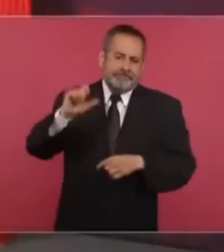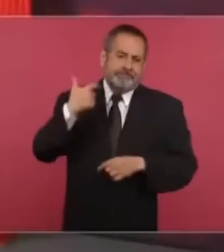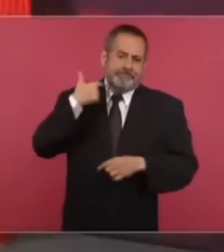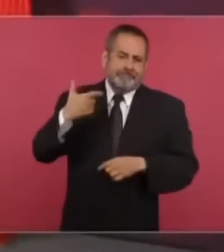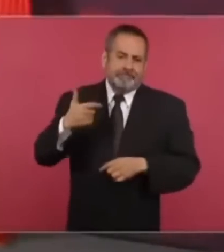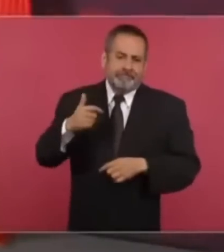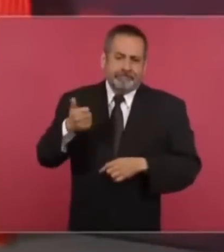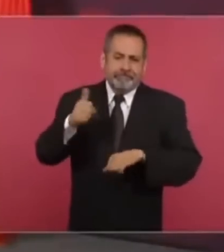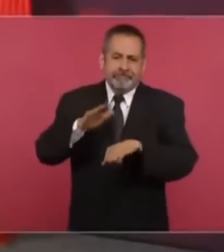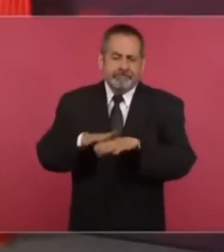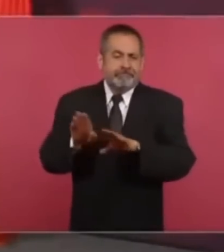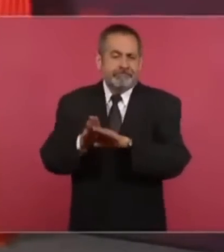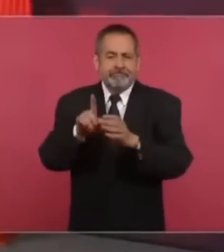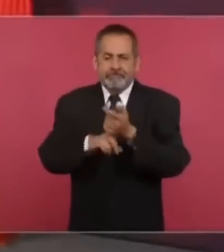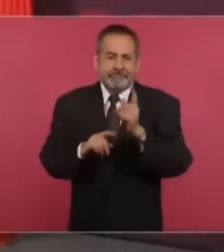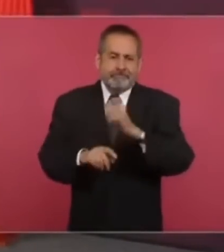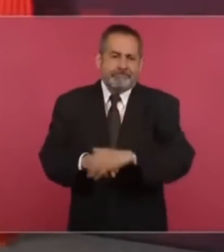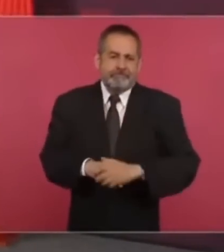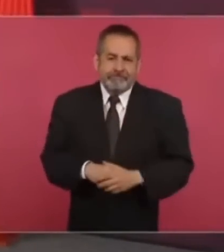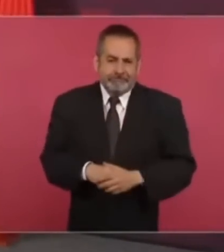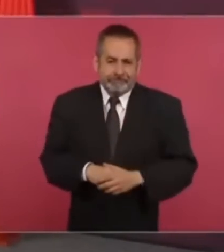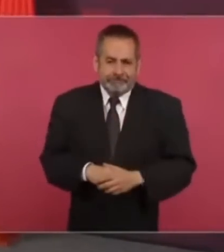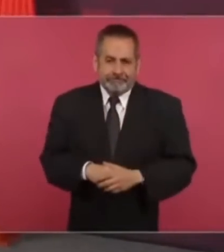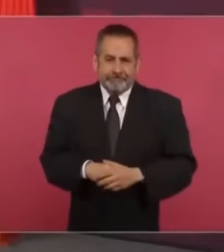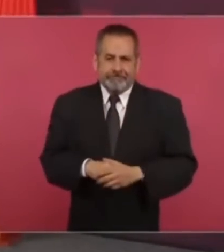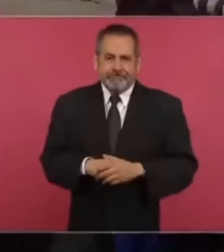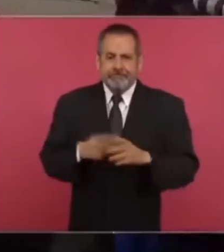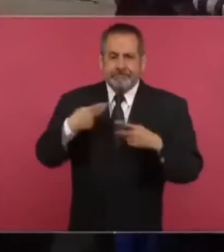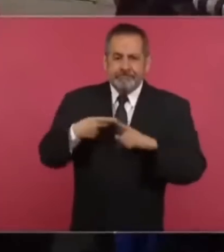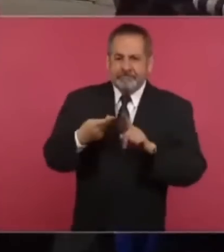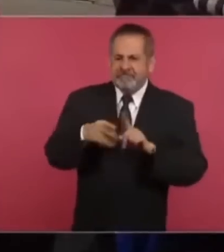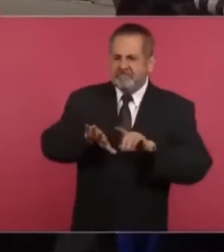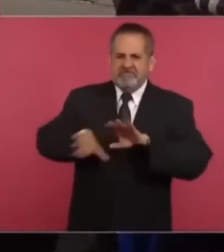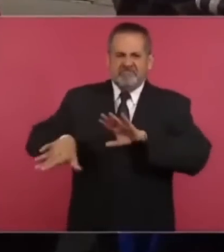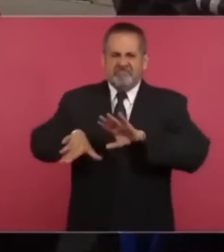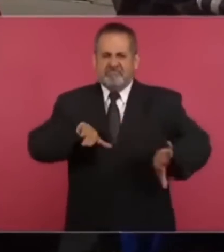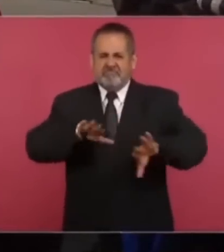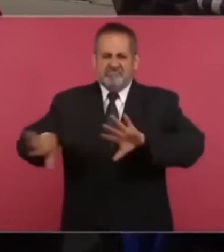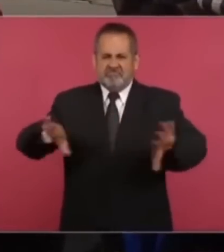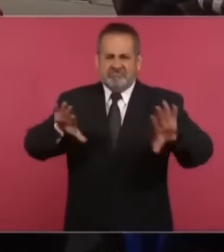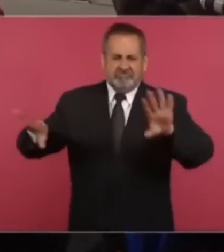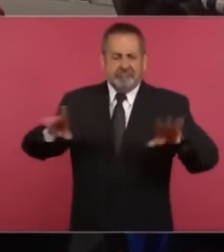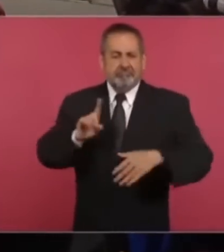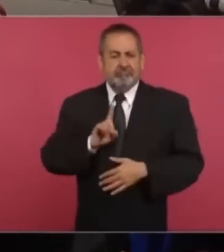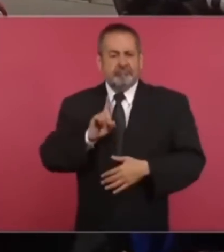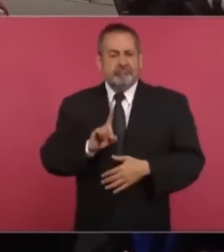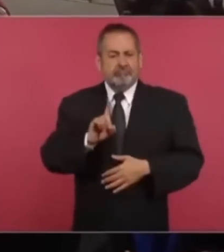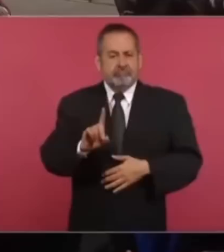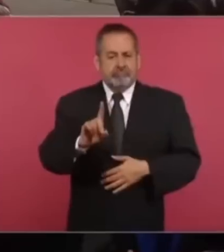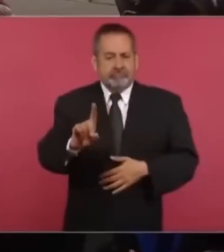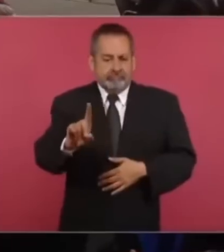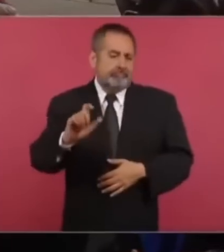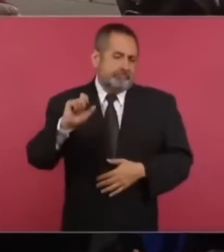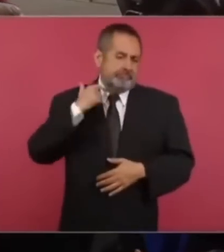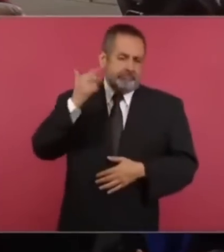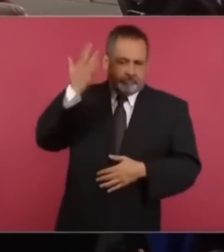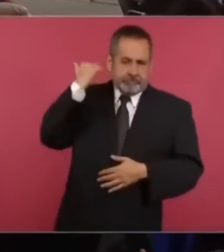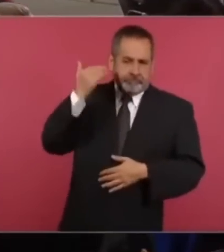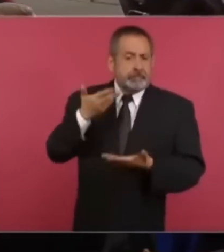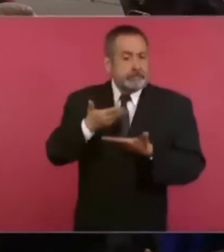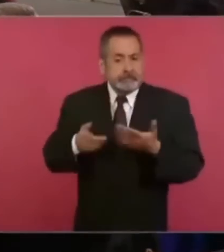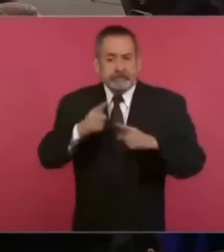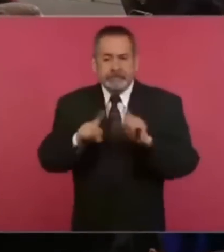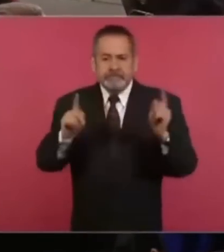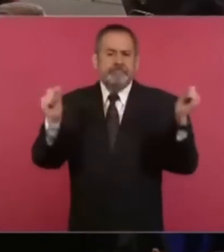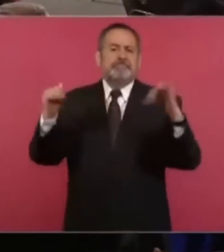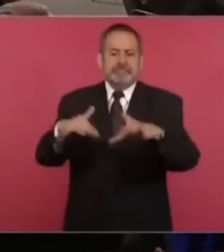anteriores administraciones donde se quitaba a la gente para que no saludara ni se le acercara al señor presidente, y aquí